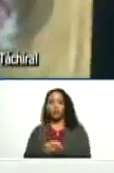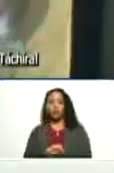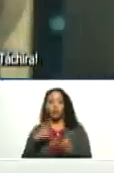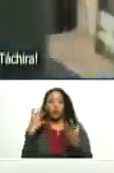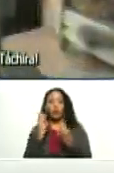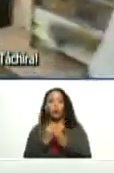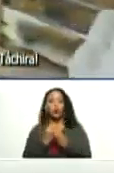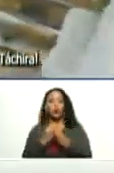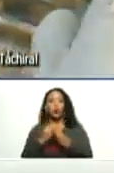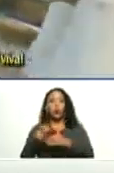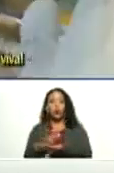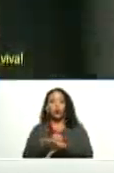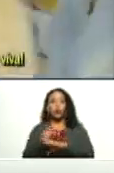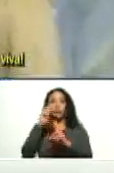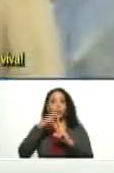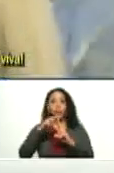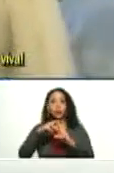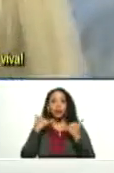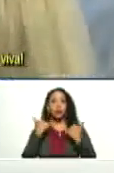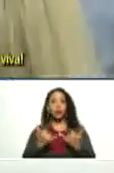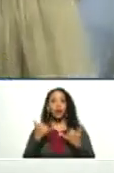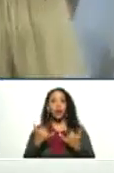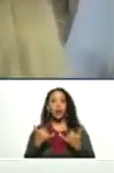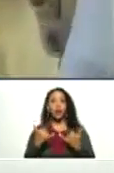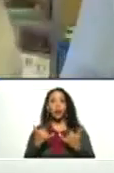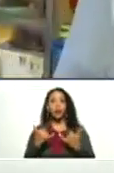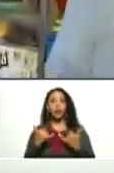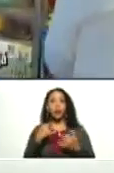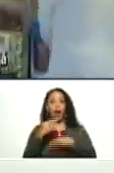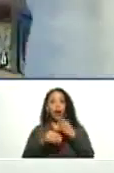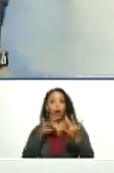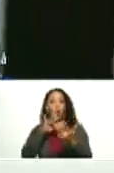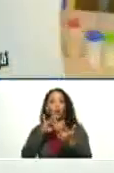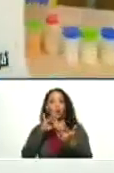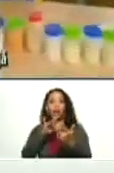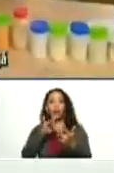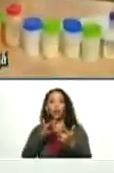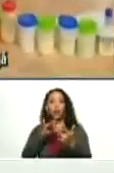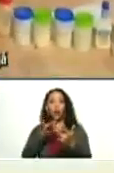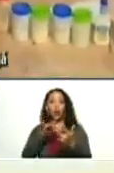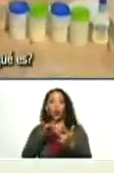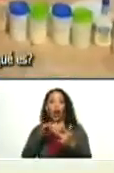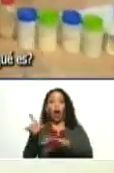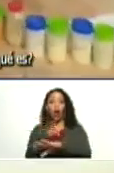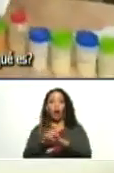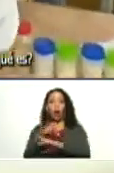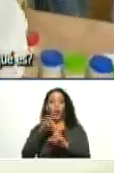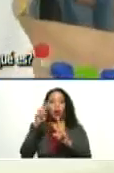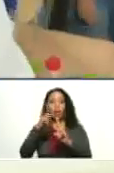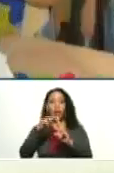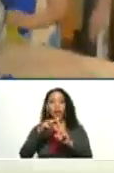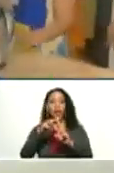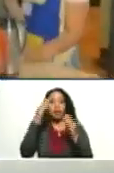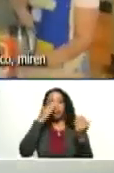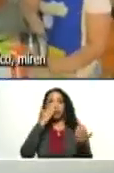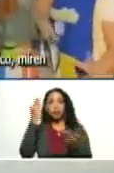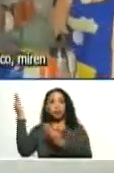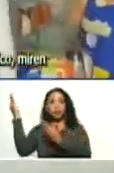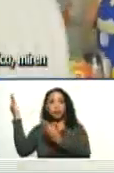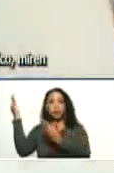Bernal y ahora le voy a dar un pase a Freddy Bernal, Freddy Elirio